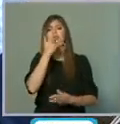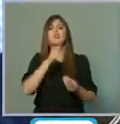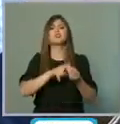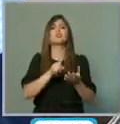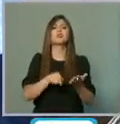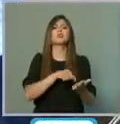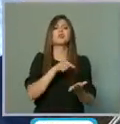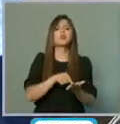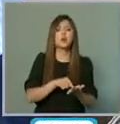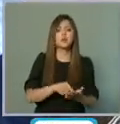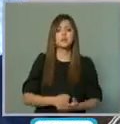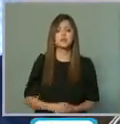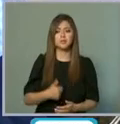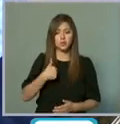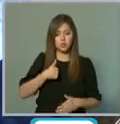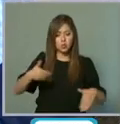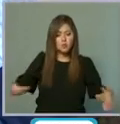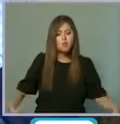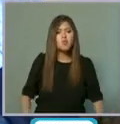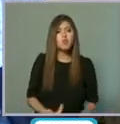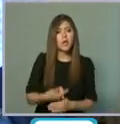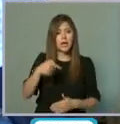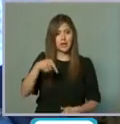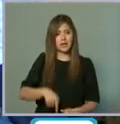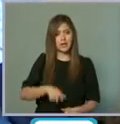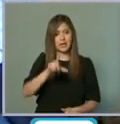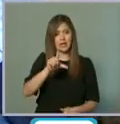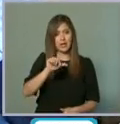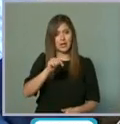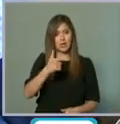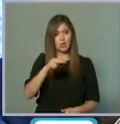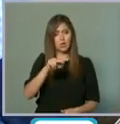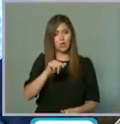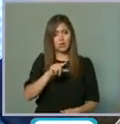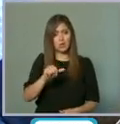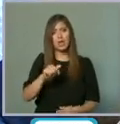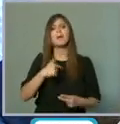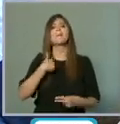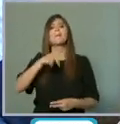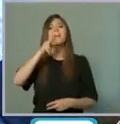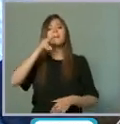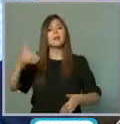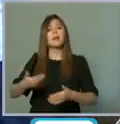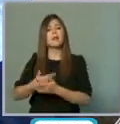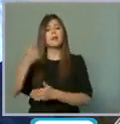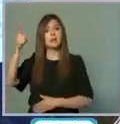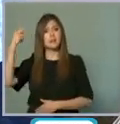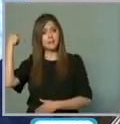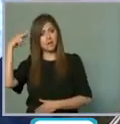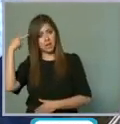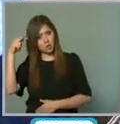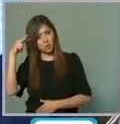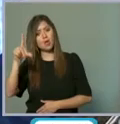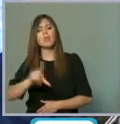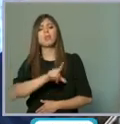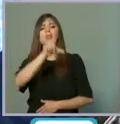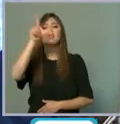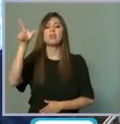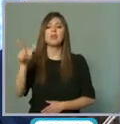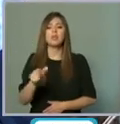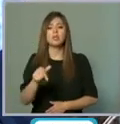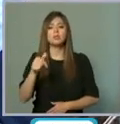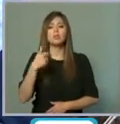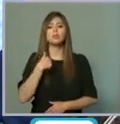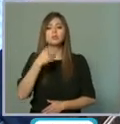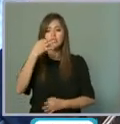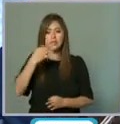yo nací aquí en el barrio de La Lagunilla. Mi padre era del puerto de Veracruz, y de alguna otra ocasiones me echo mi mentirilla de que